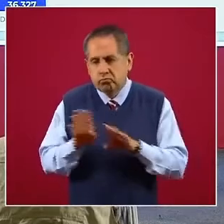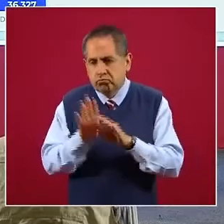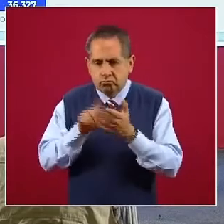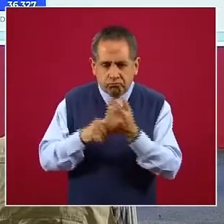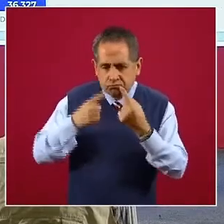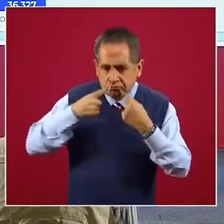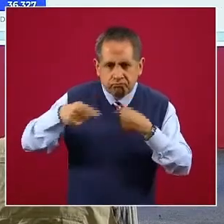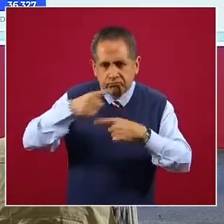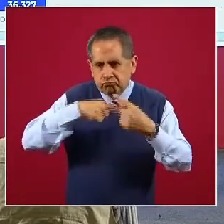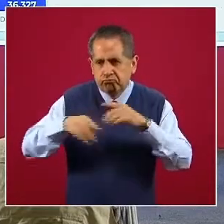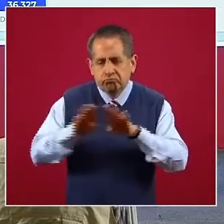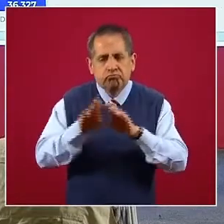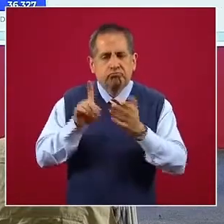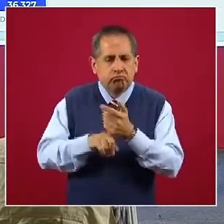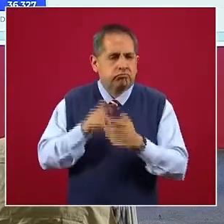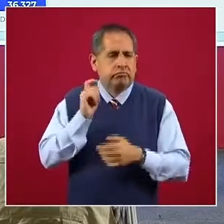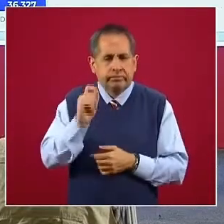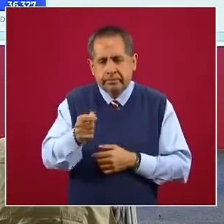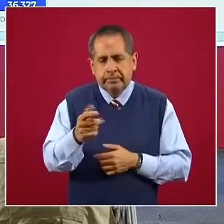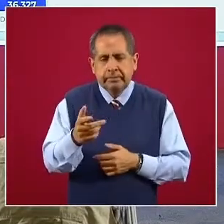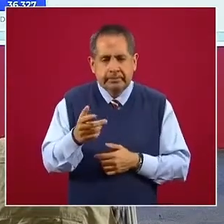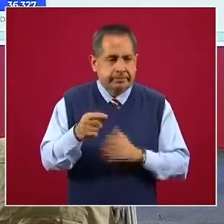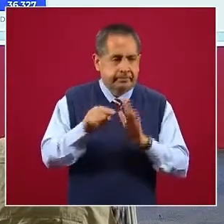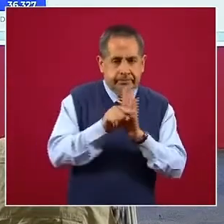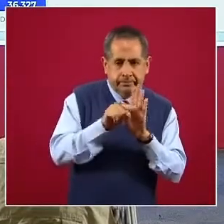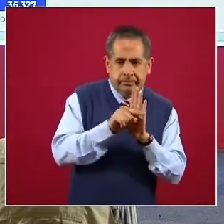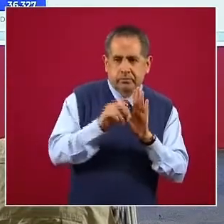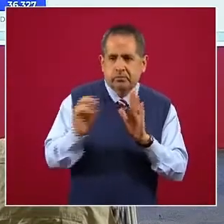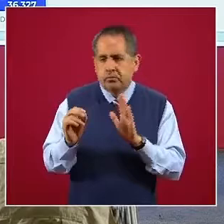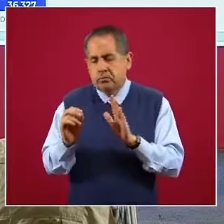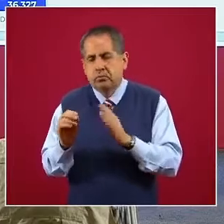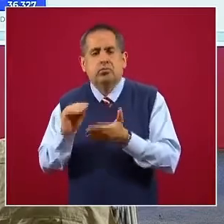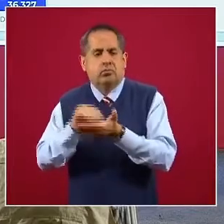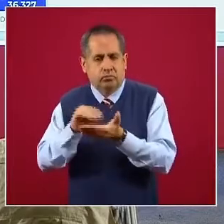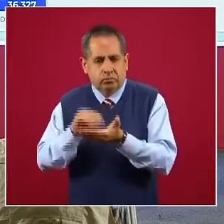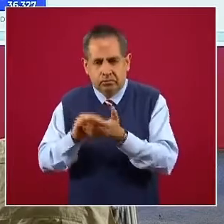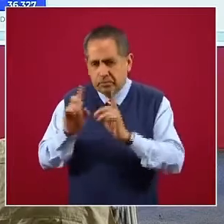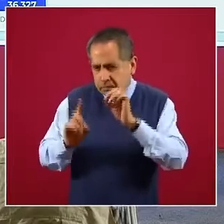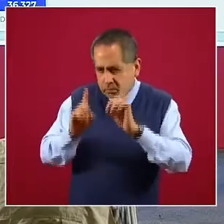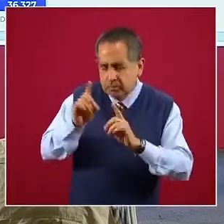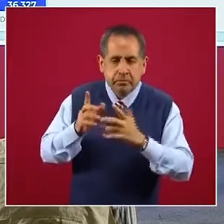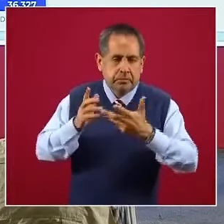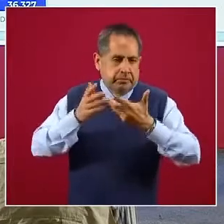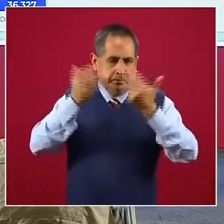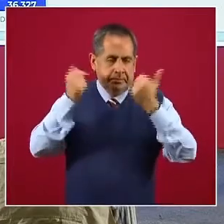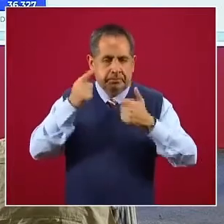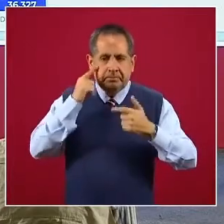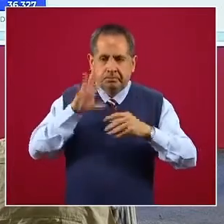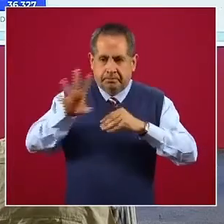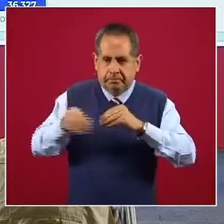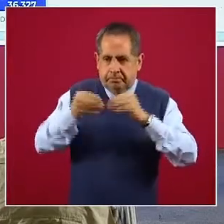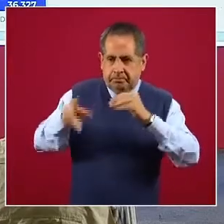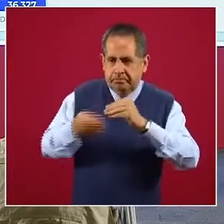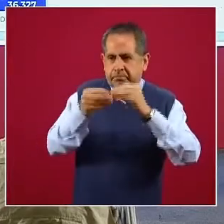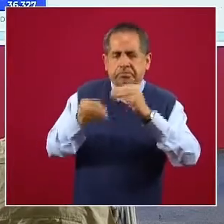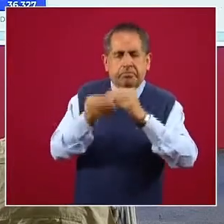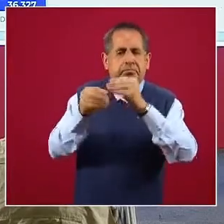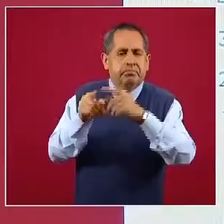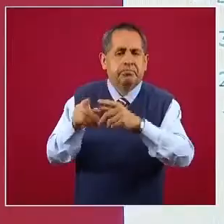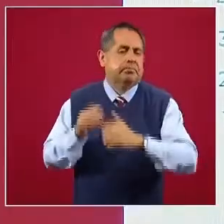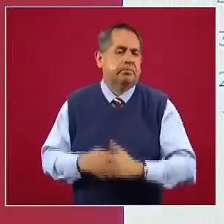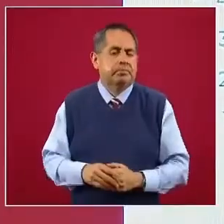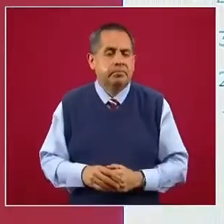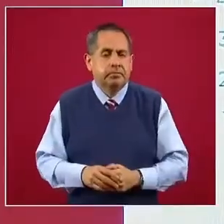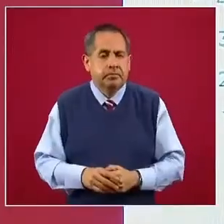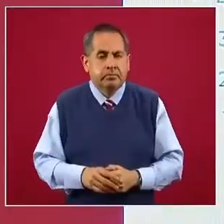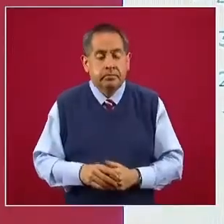los confirmados versus los que salen negativos o los aún sospechosos igual se empiezan a comportar. Y eso es lo que